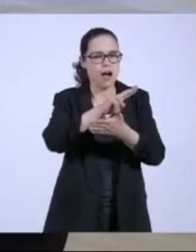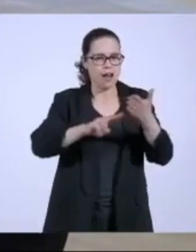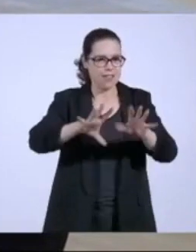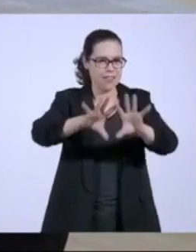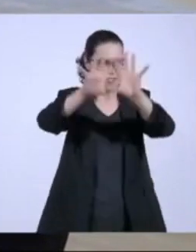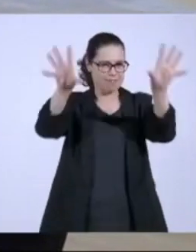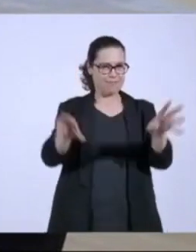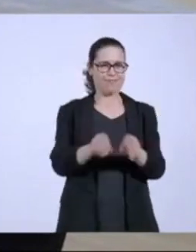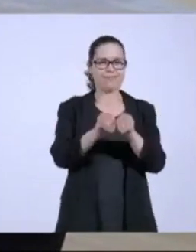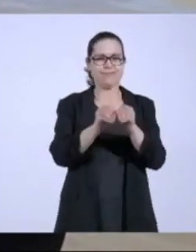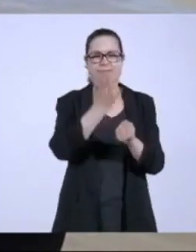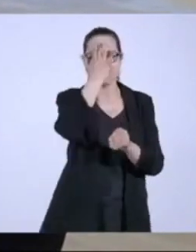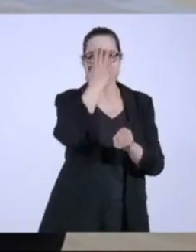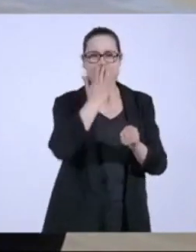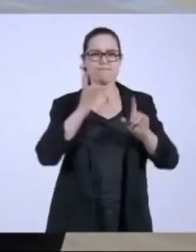noso.